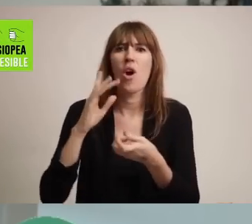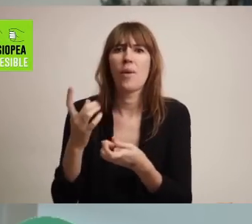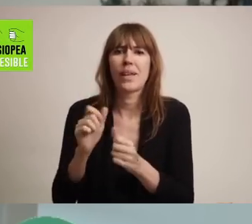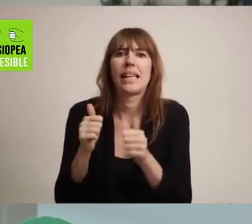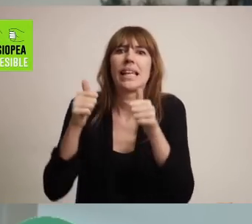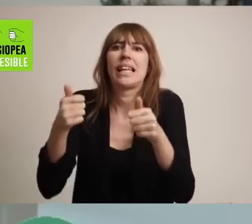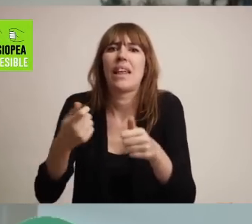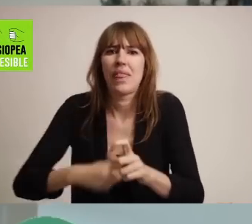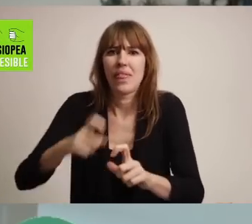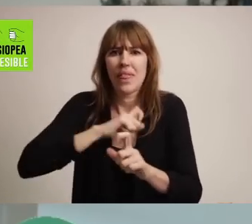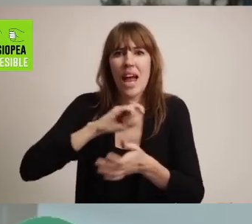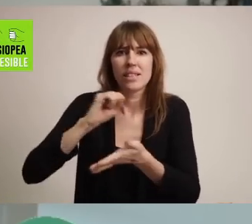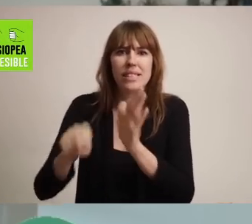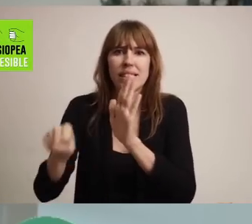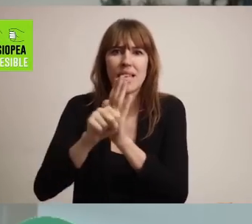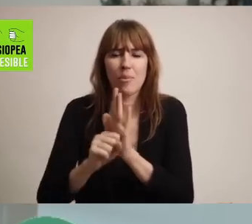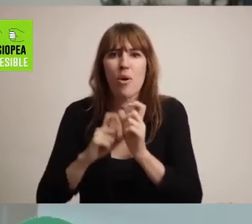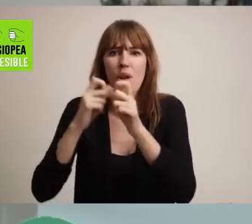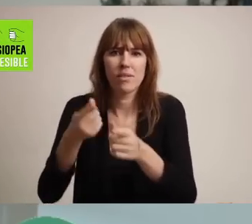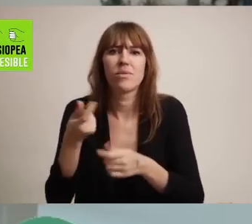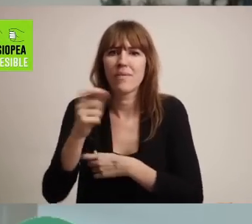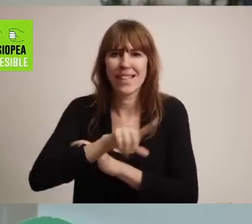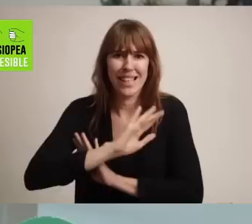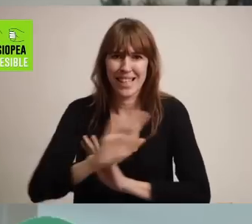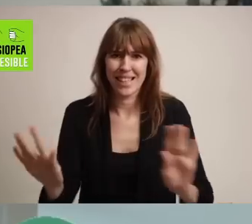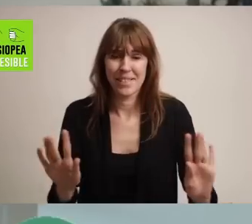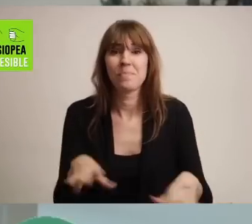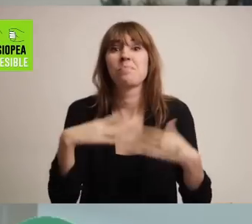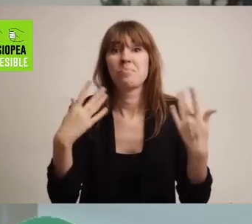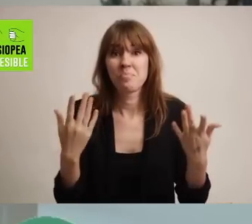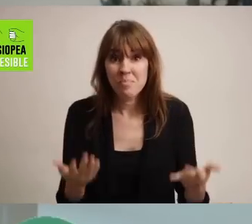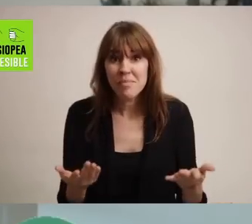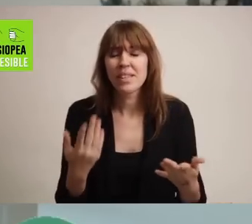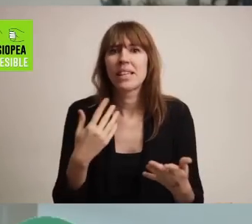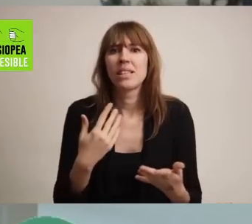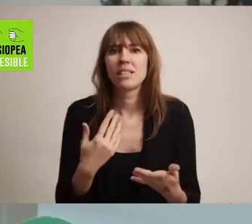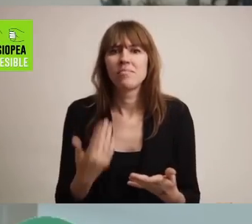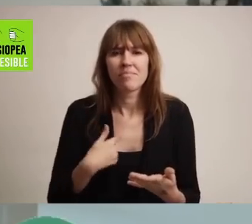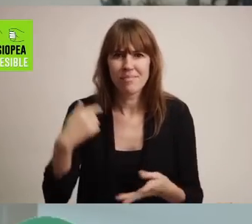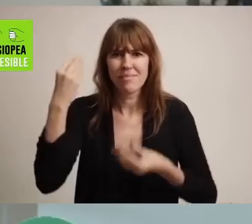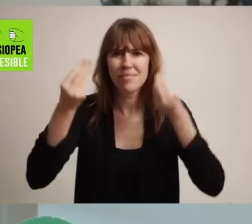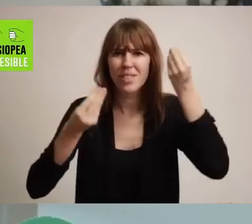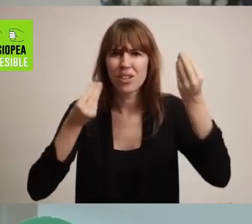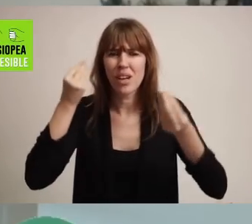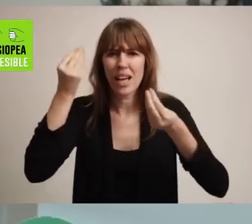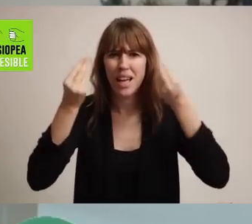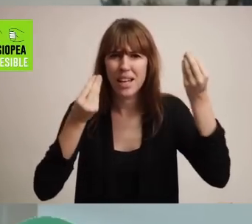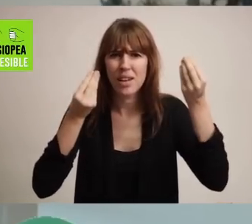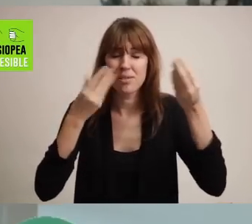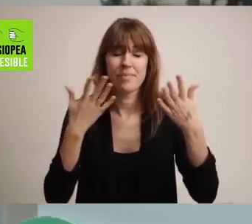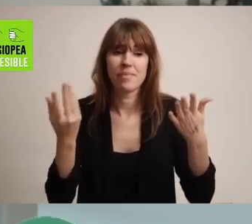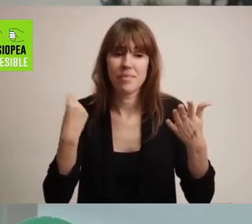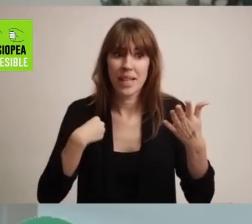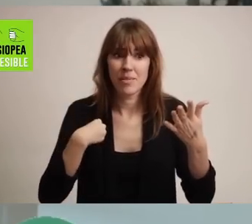símbolos, ni nada de nada. De hecho, considero que debido a que el ser